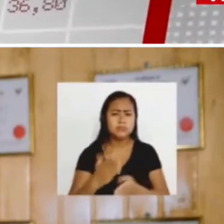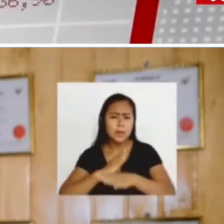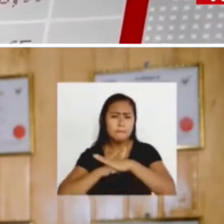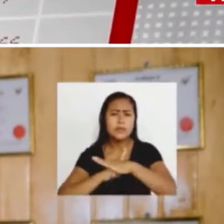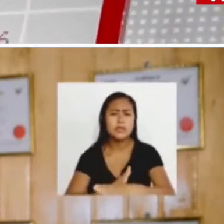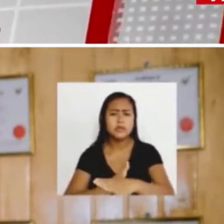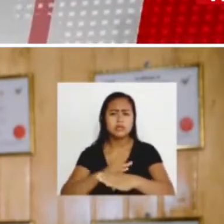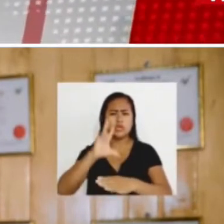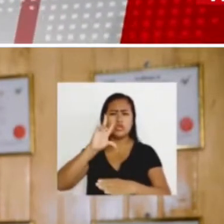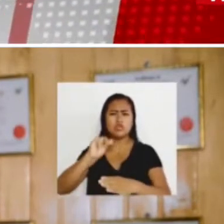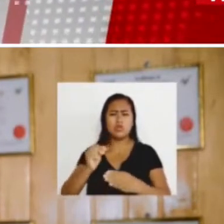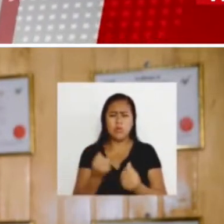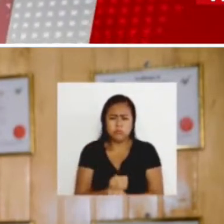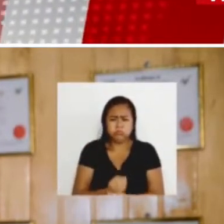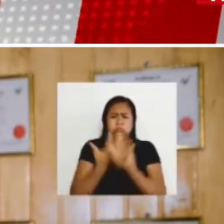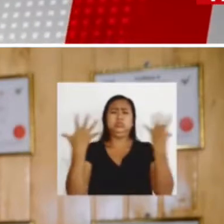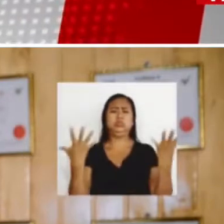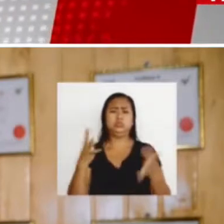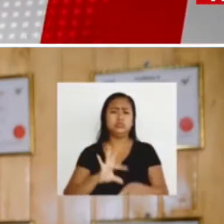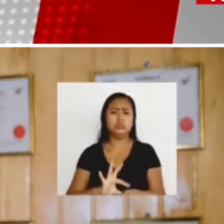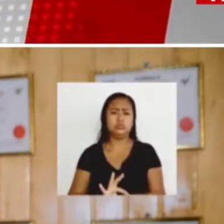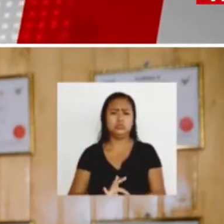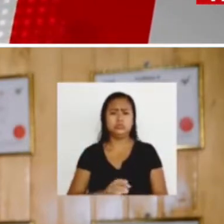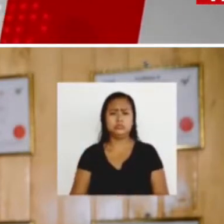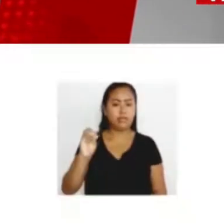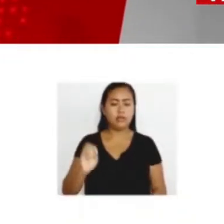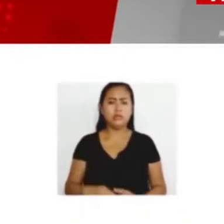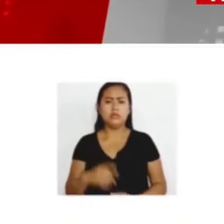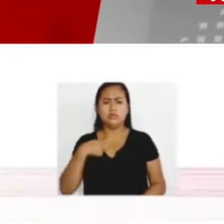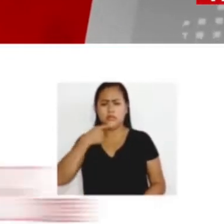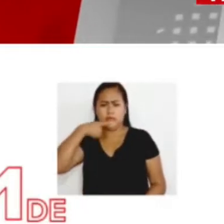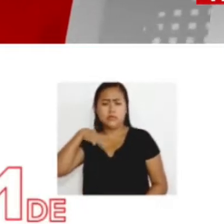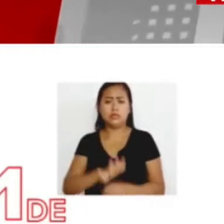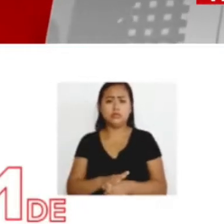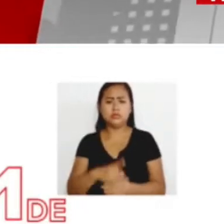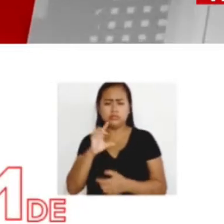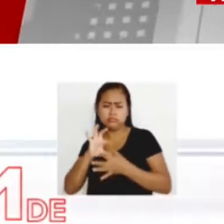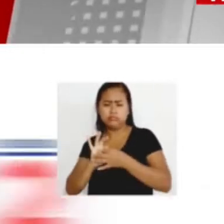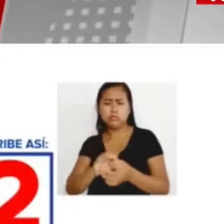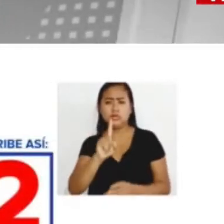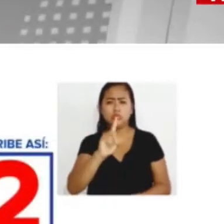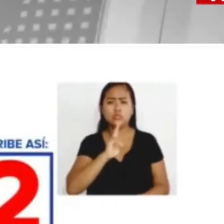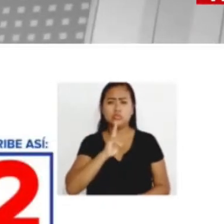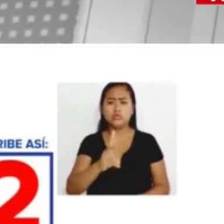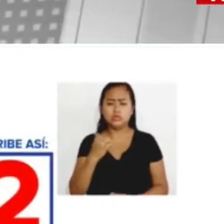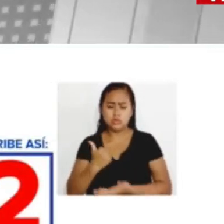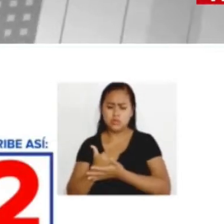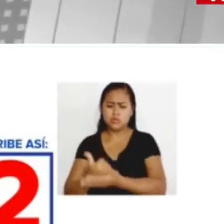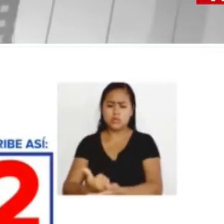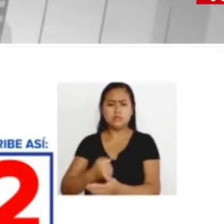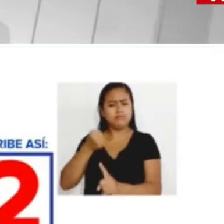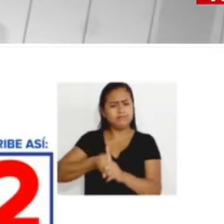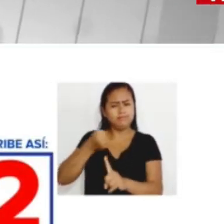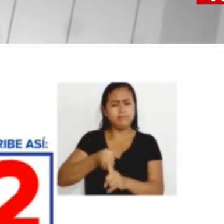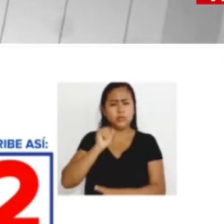conoce, hay una ley que permite invertir en proyectos de conectividad,